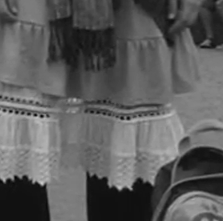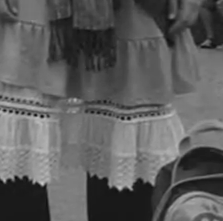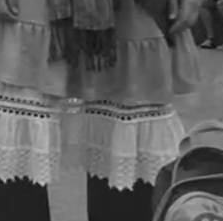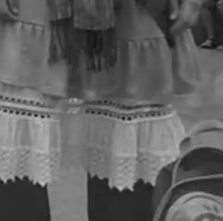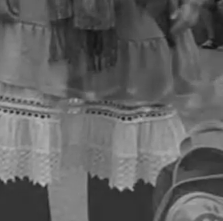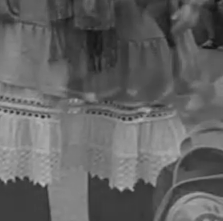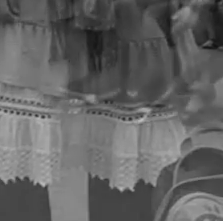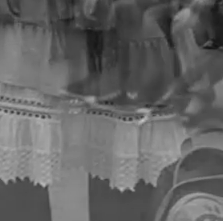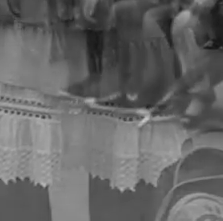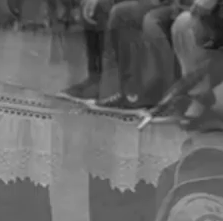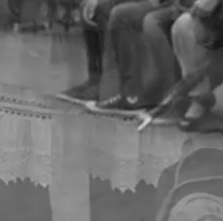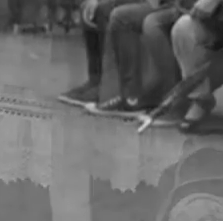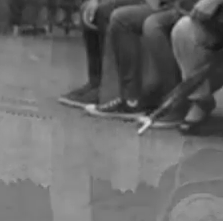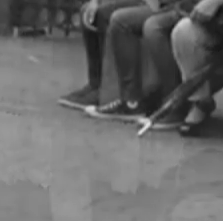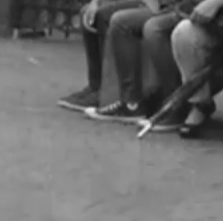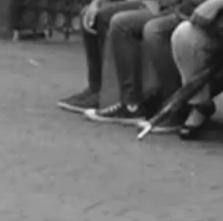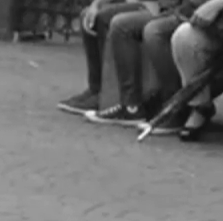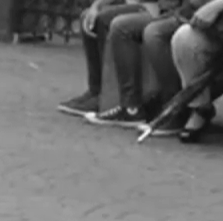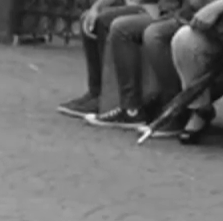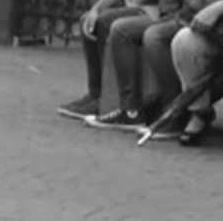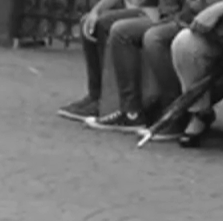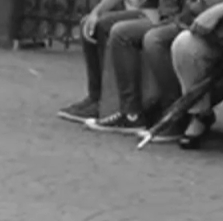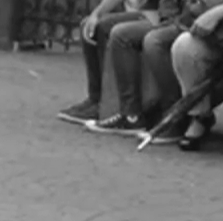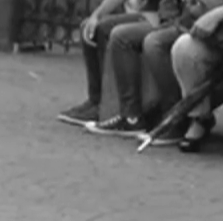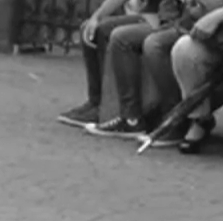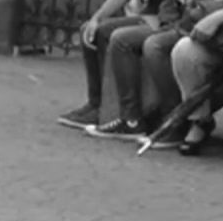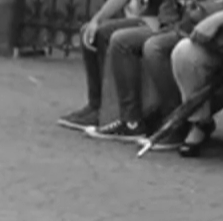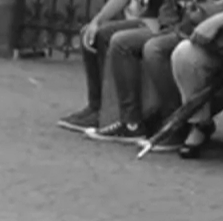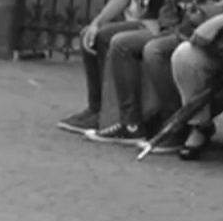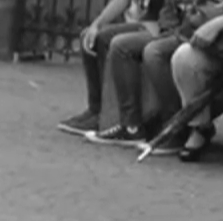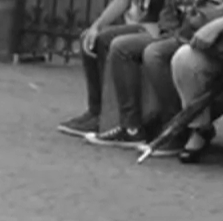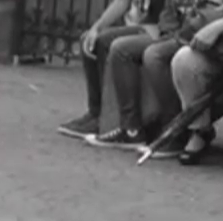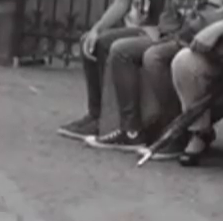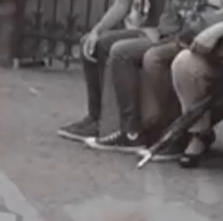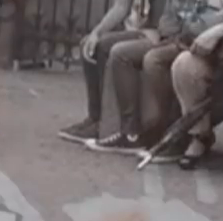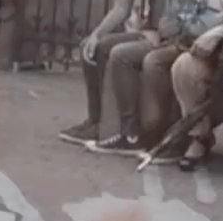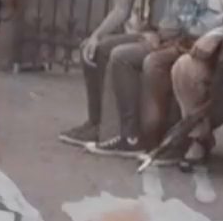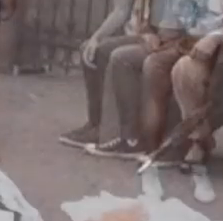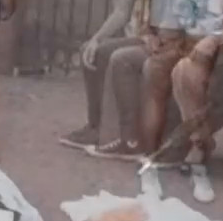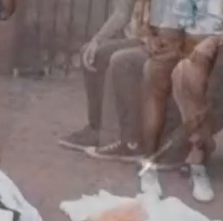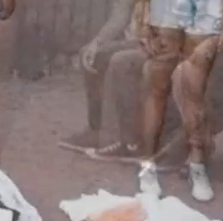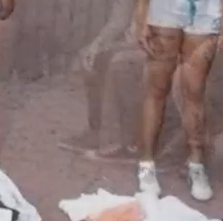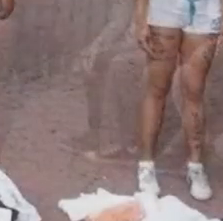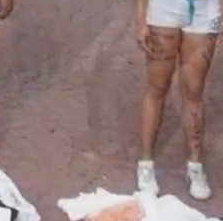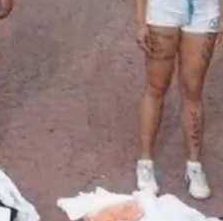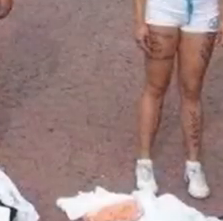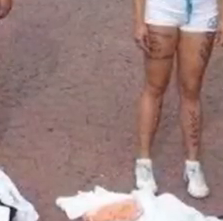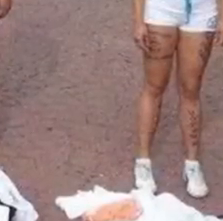Thank you.